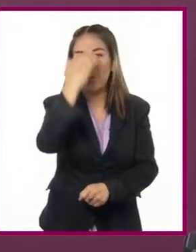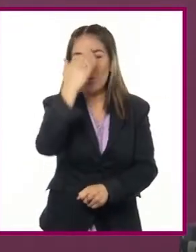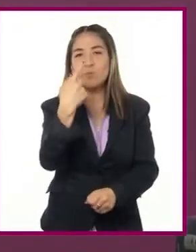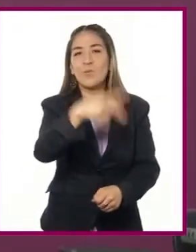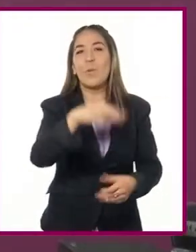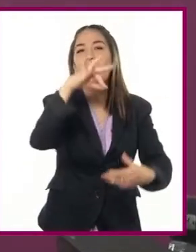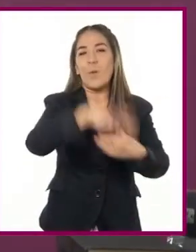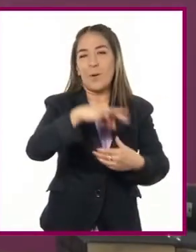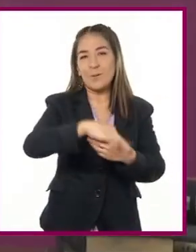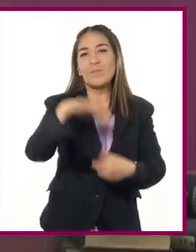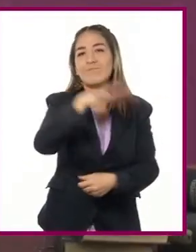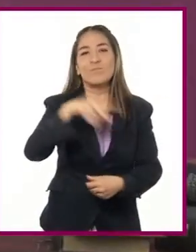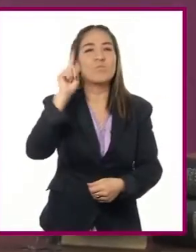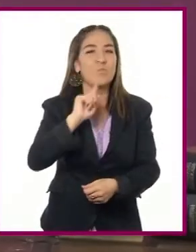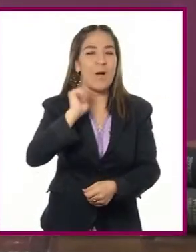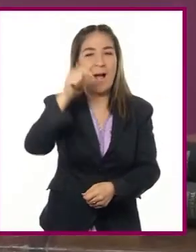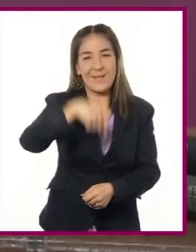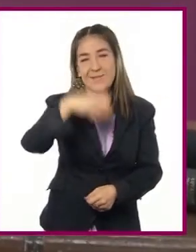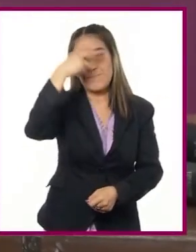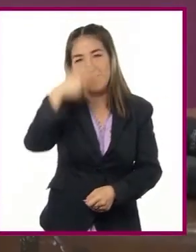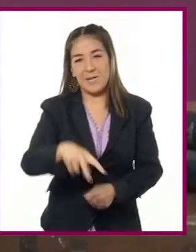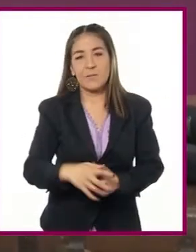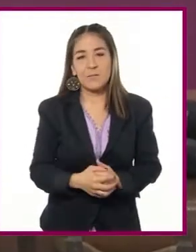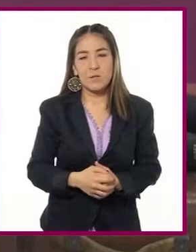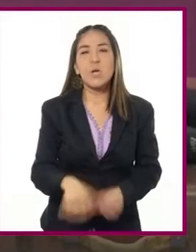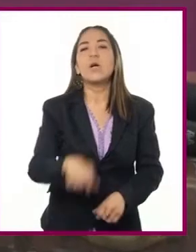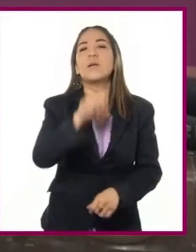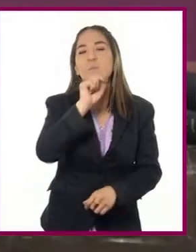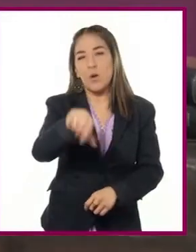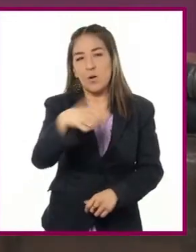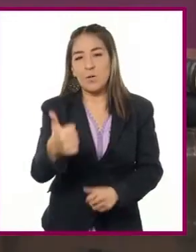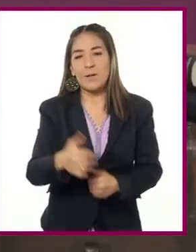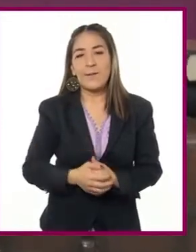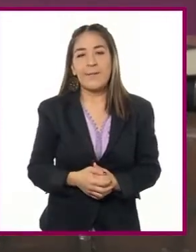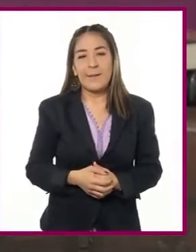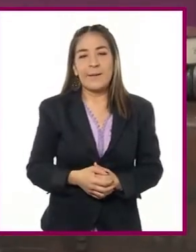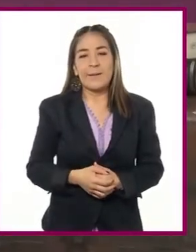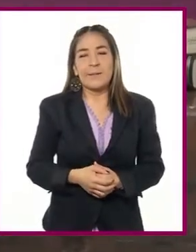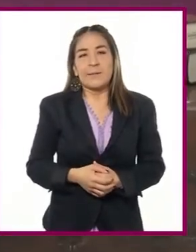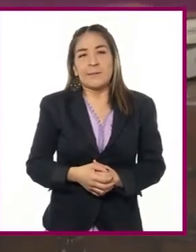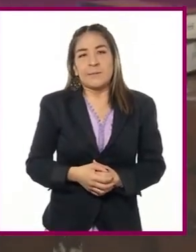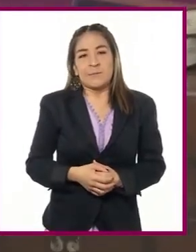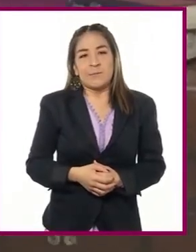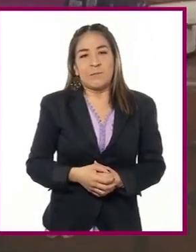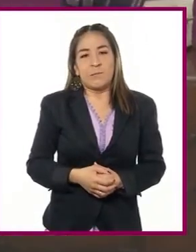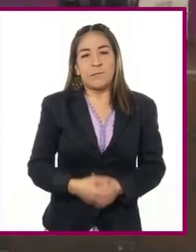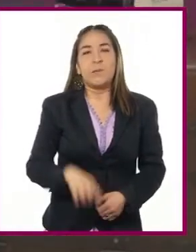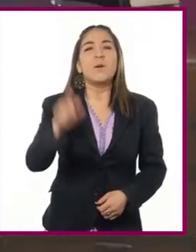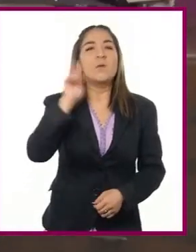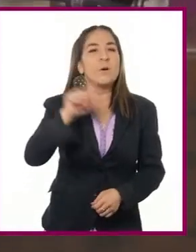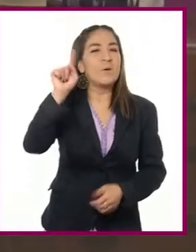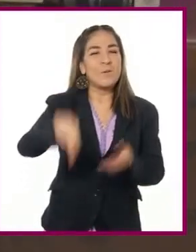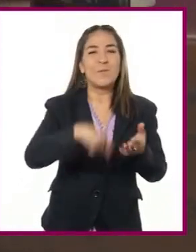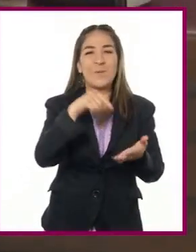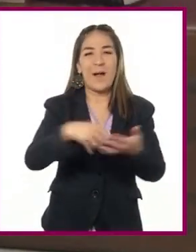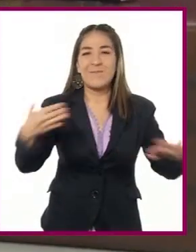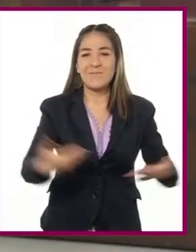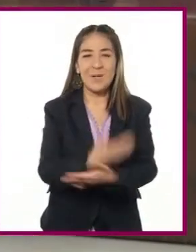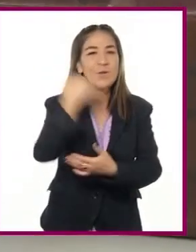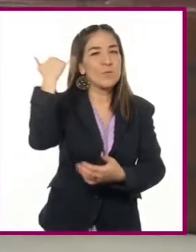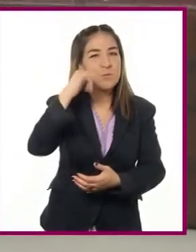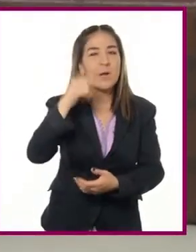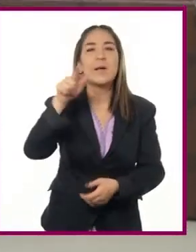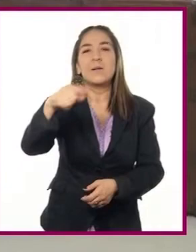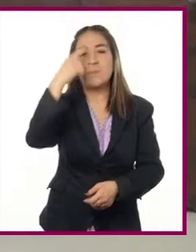femenino en México. Otro gran ejemplo es Elvia Carrillo Puerto, originaria de Yucatán, quien fue una incansable luchadora